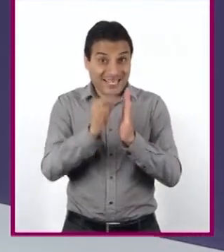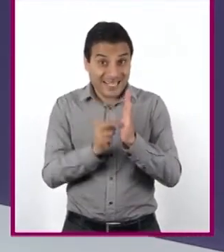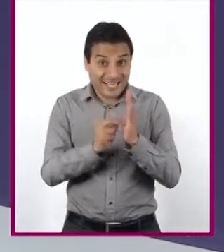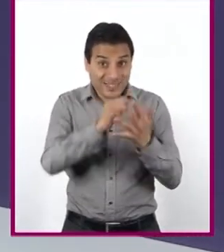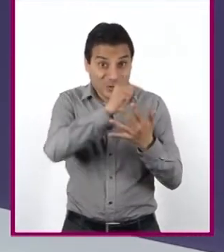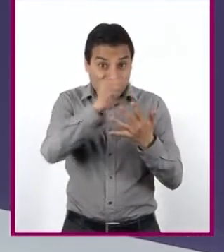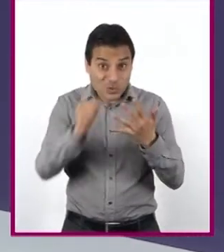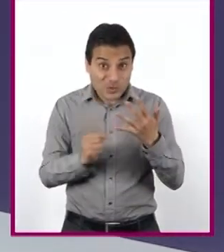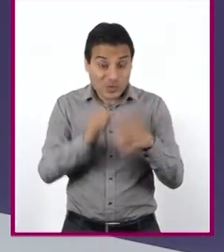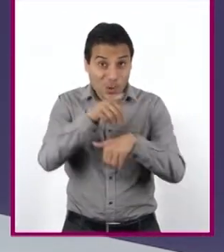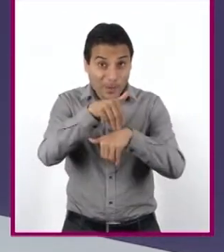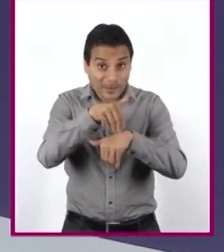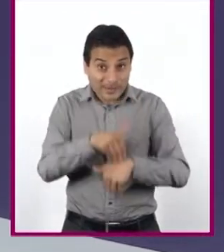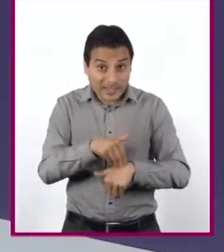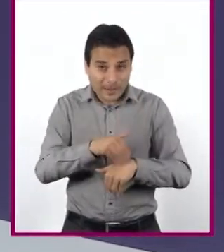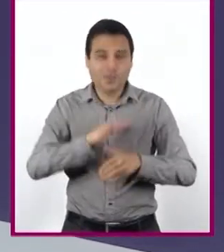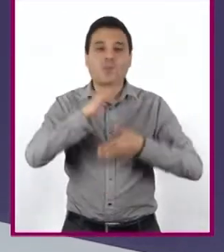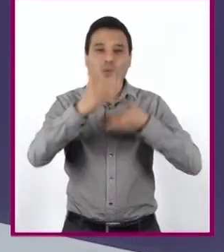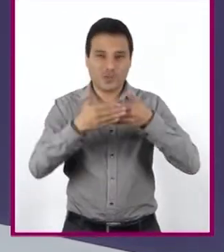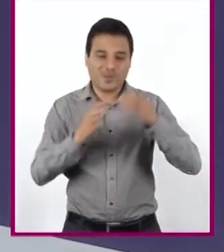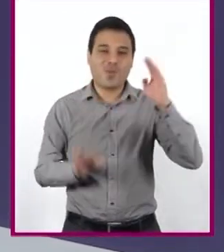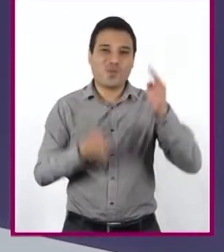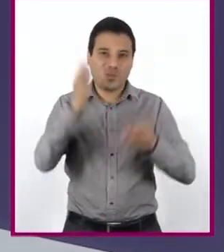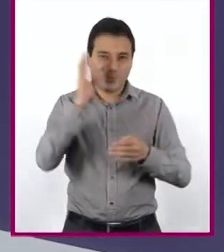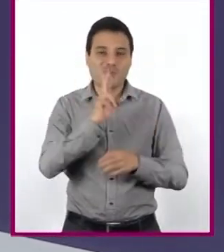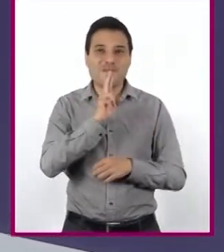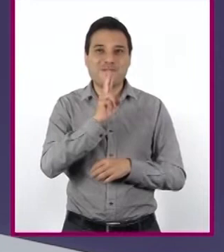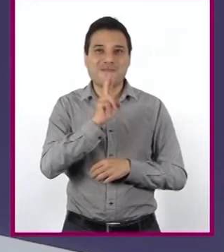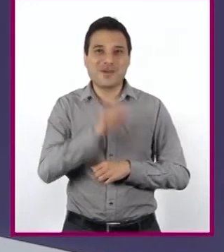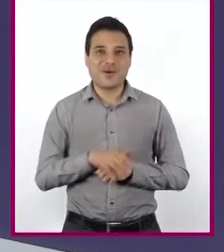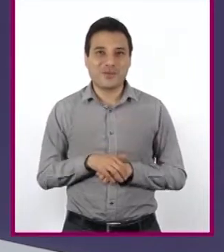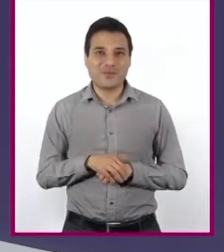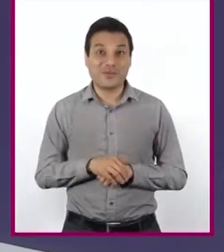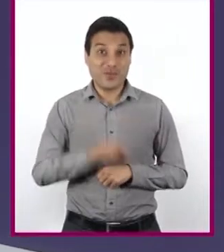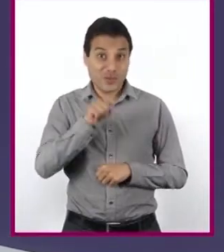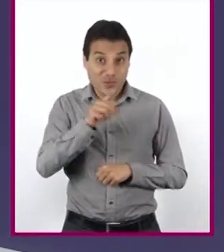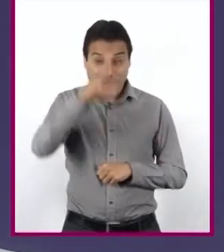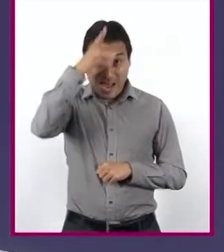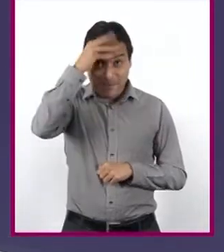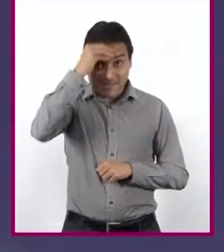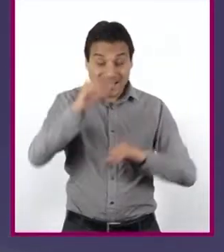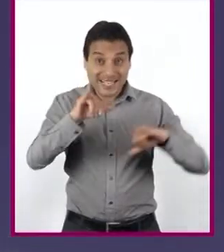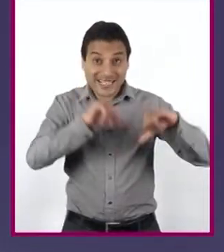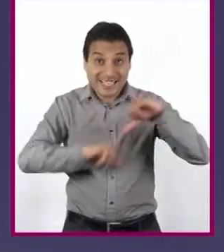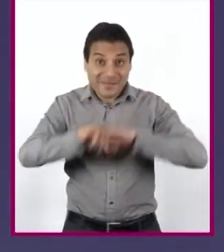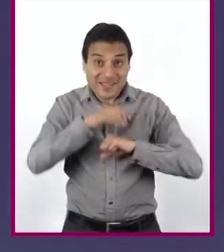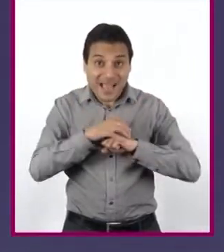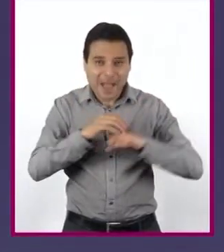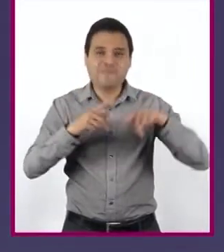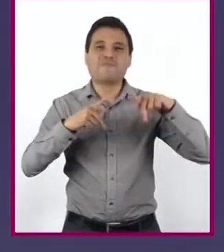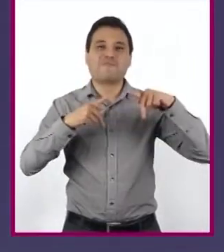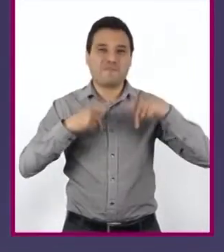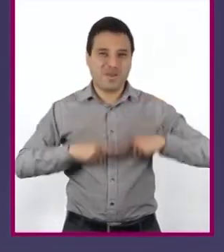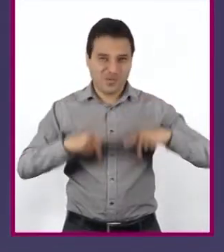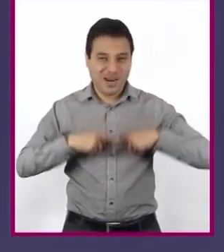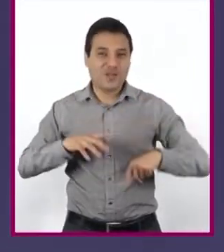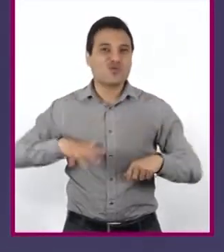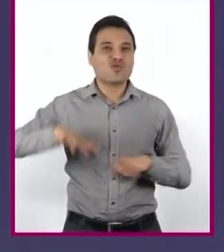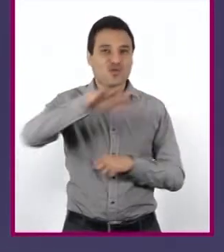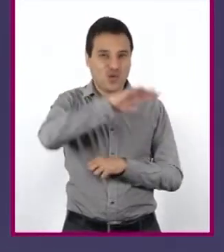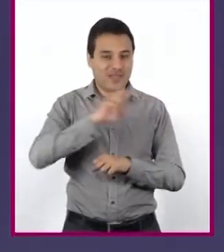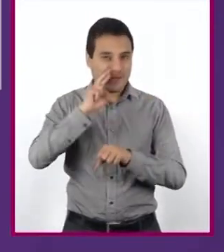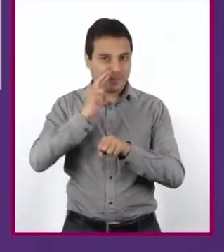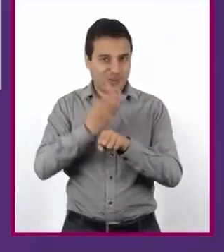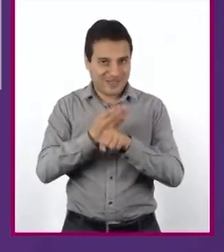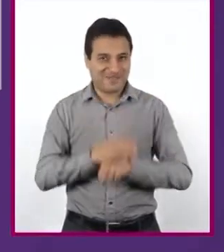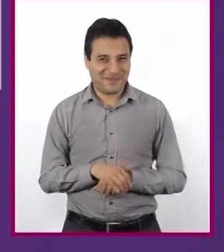un mundo diferente que junto con los conocimientos adquiridos de química, seremos una sociedad más responsable y